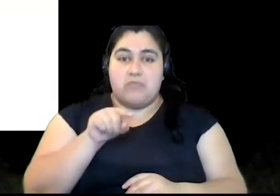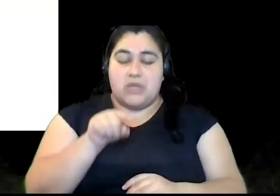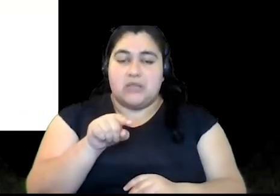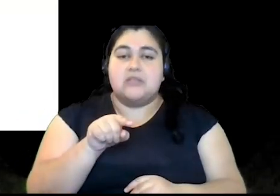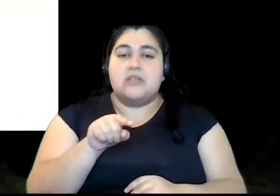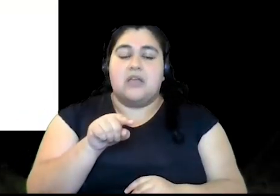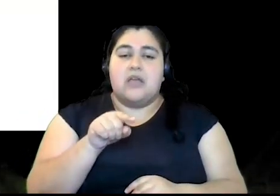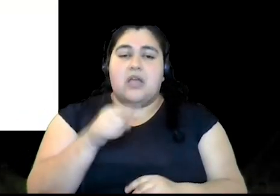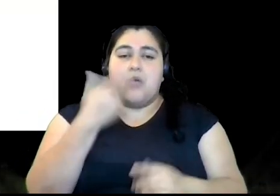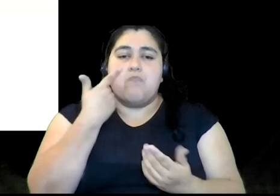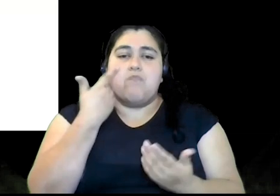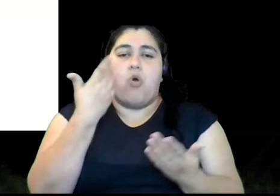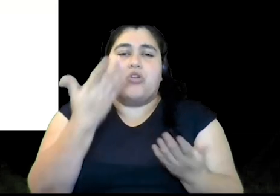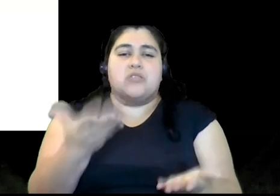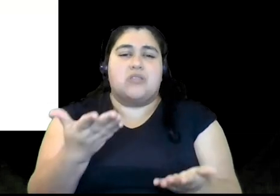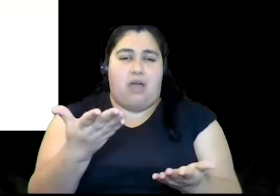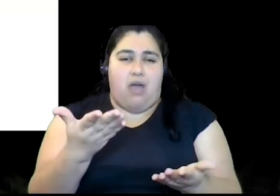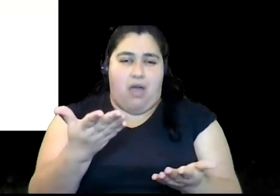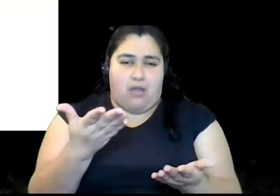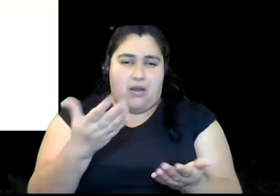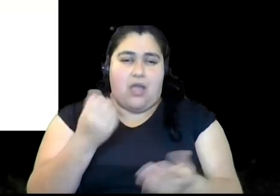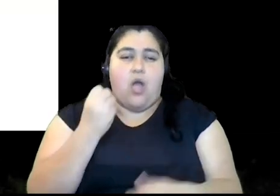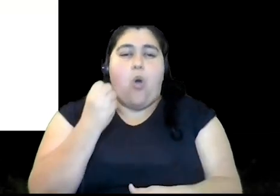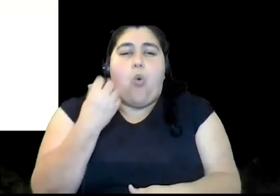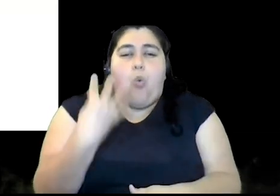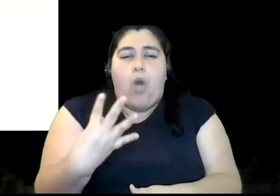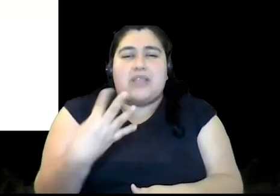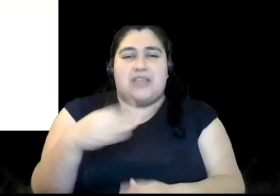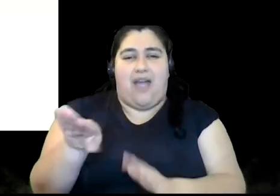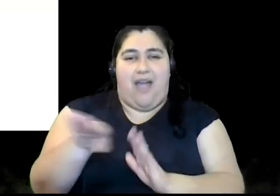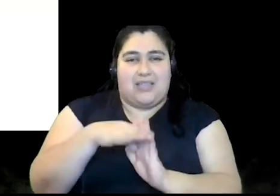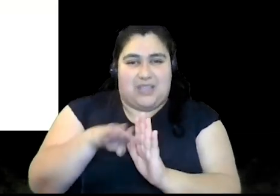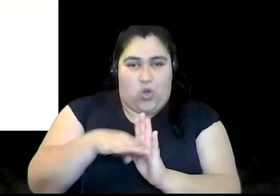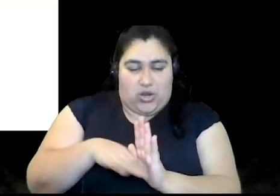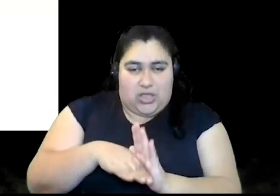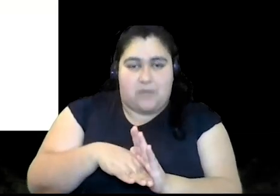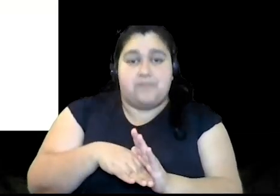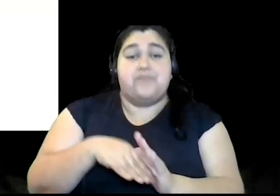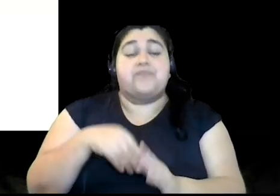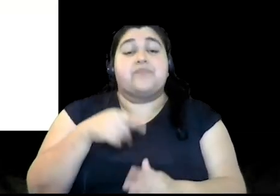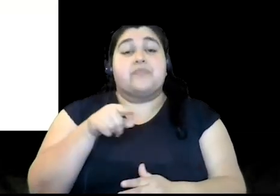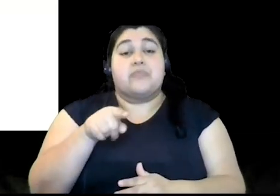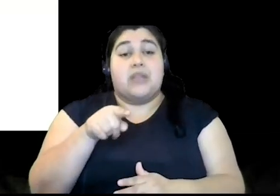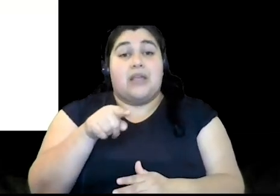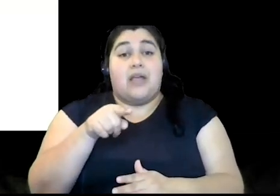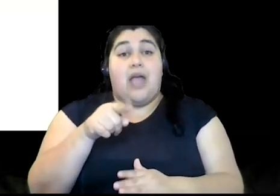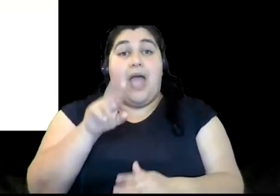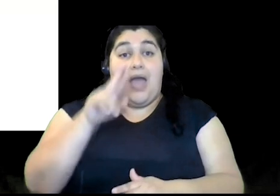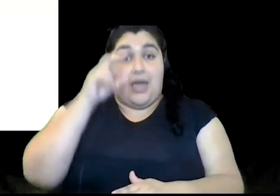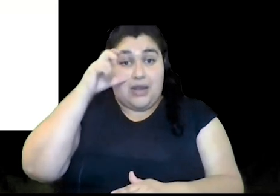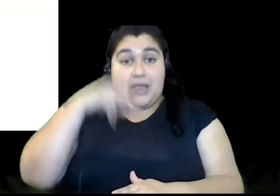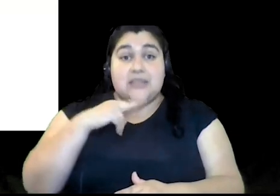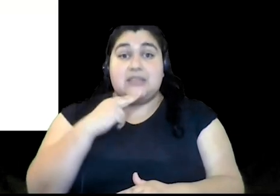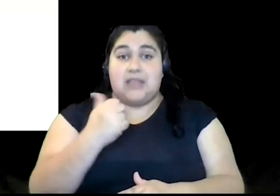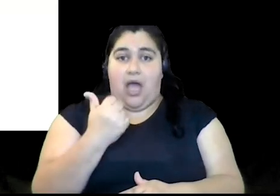mostrando las rentas netas de las cuatro categorías. Sobre estas rentas de las cuatro categorías, si tuve